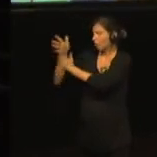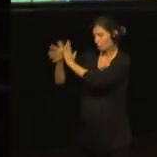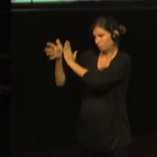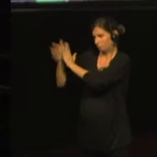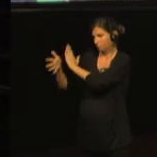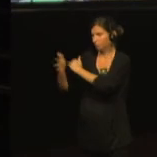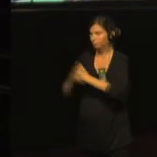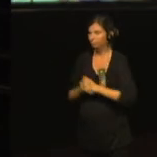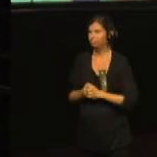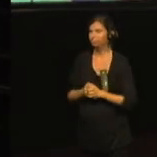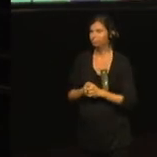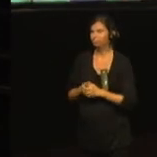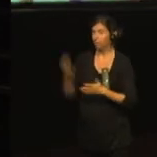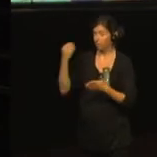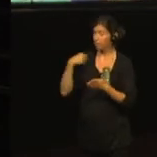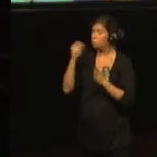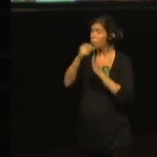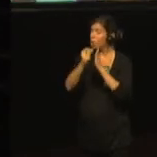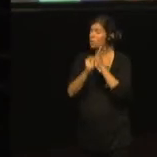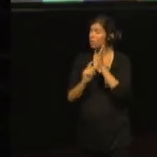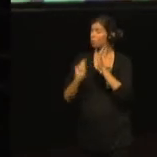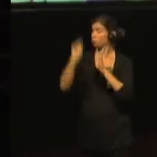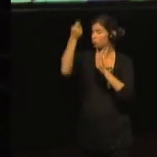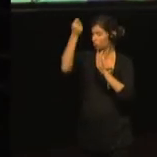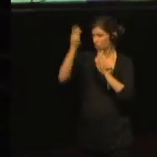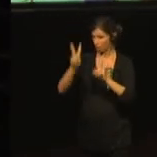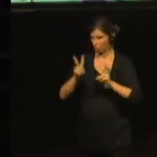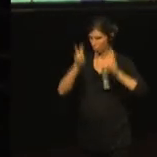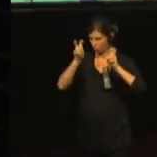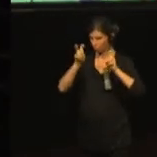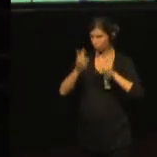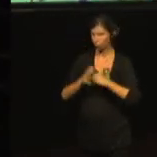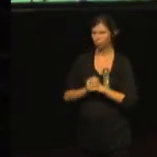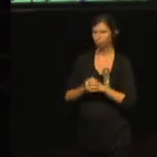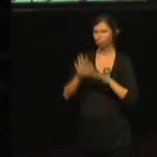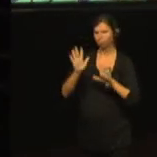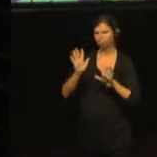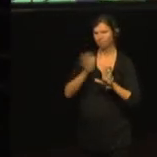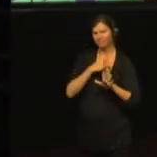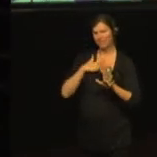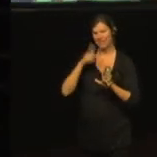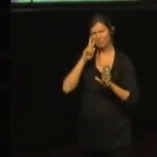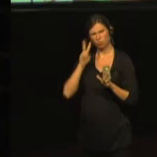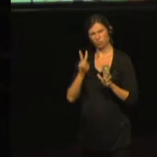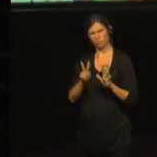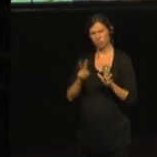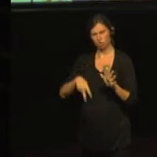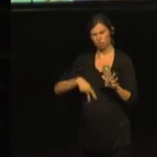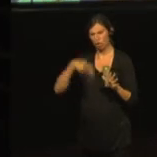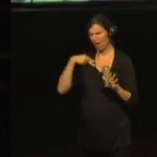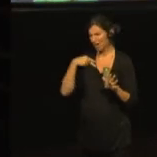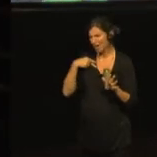nuevos indicadores, pero también queríamos tener una visión general de los sordociegos